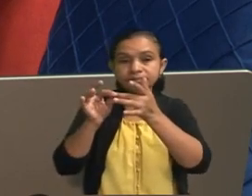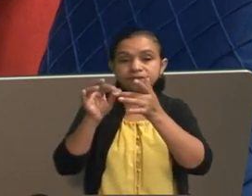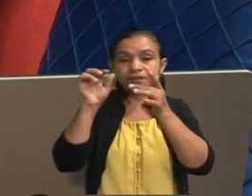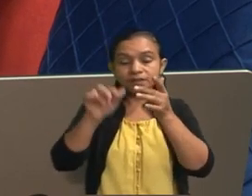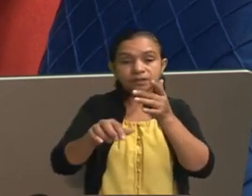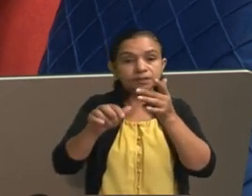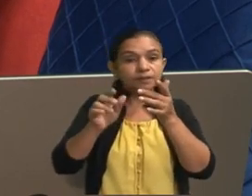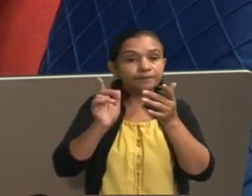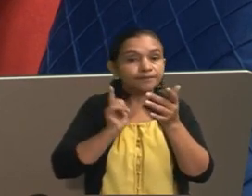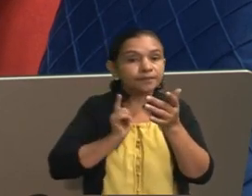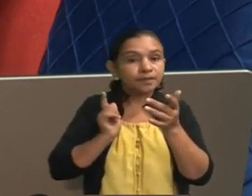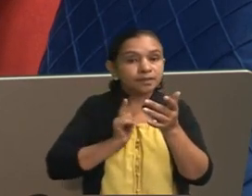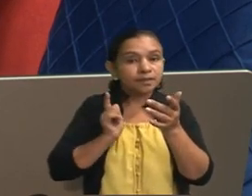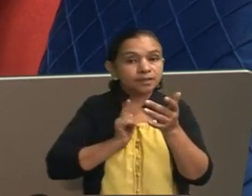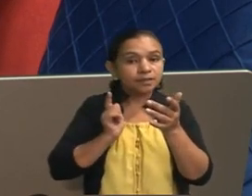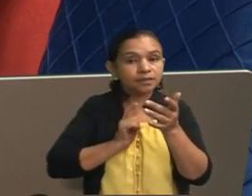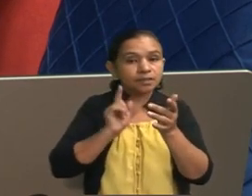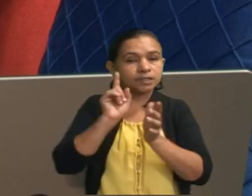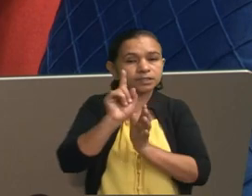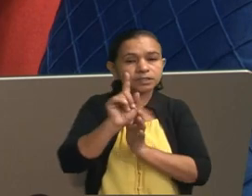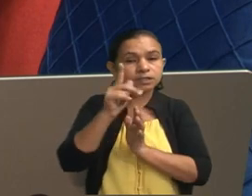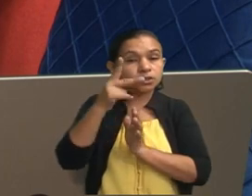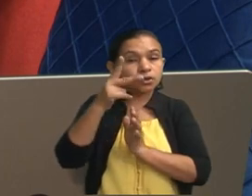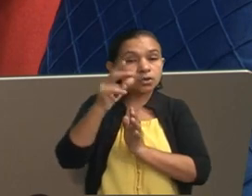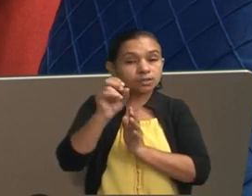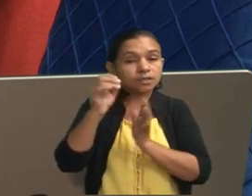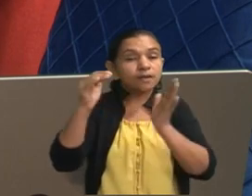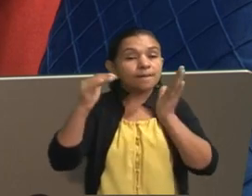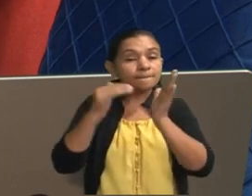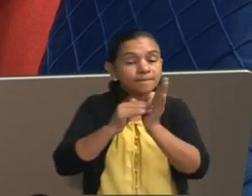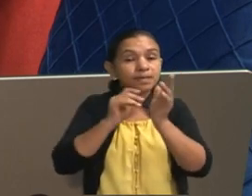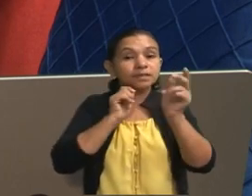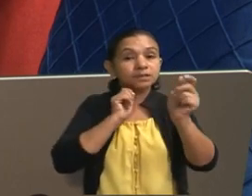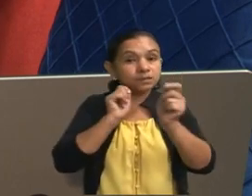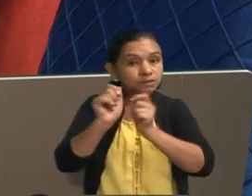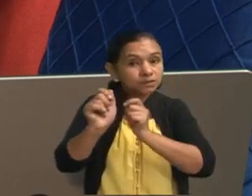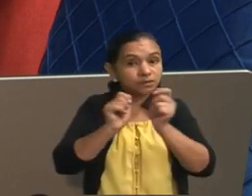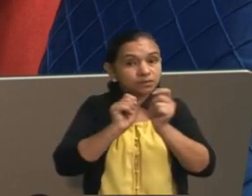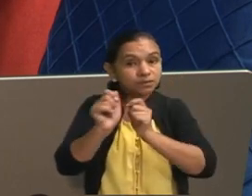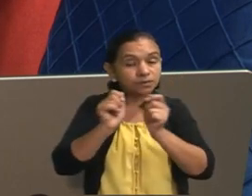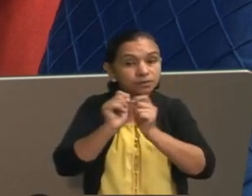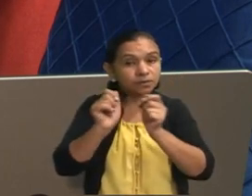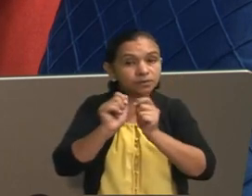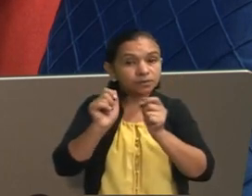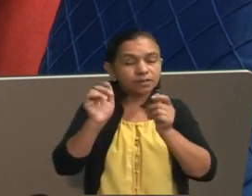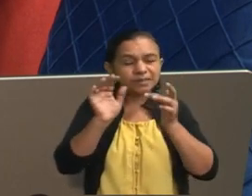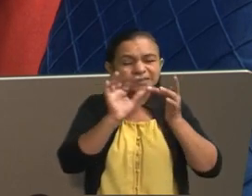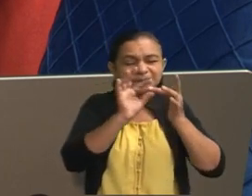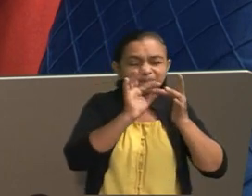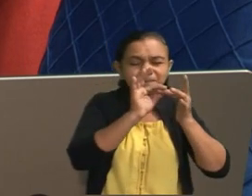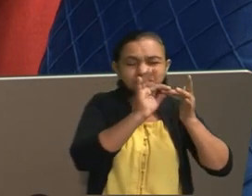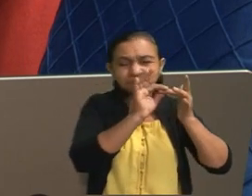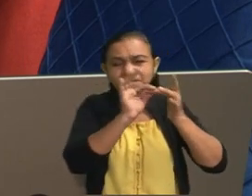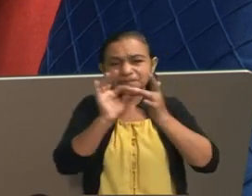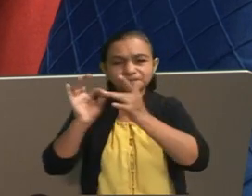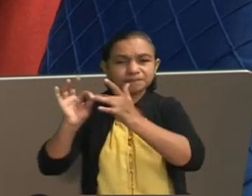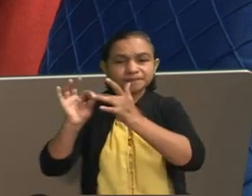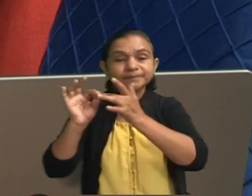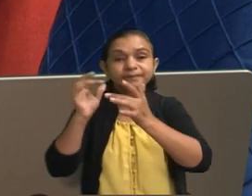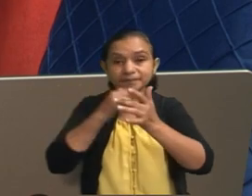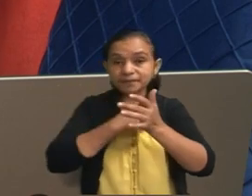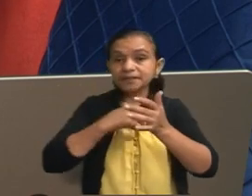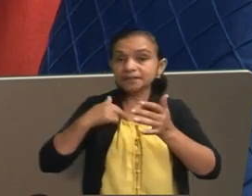programa, tuvo un valor de como $180,000. ¿Sí? Okay. Entonces es un programa realmente muy potente que estamos usando.